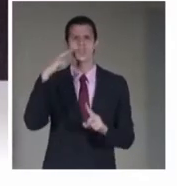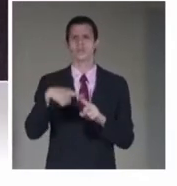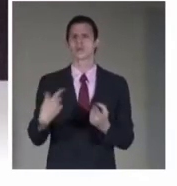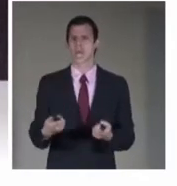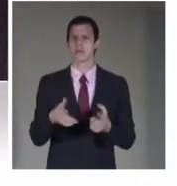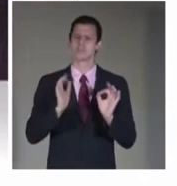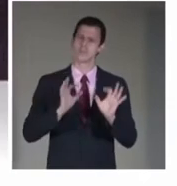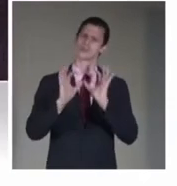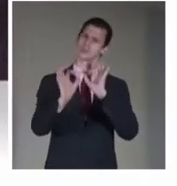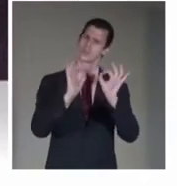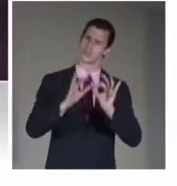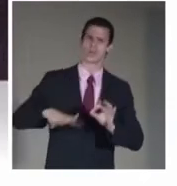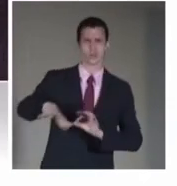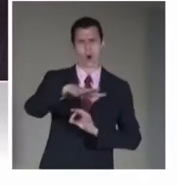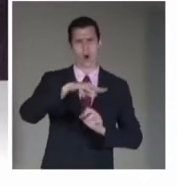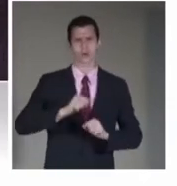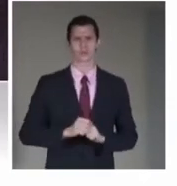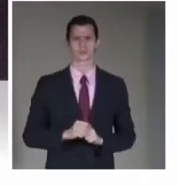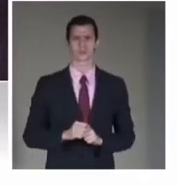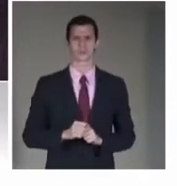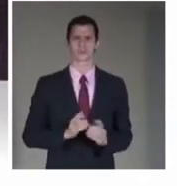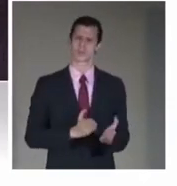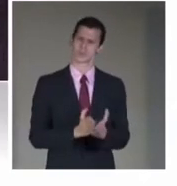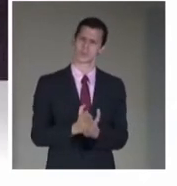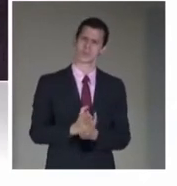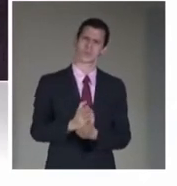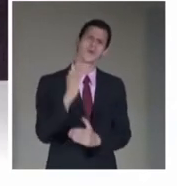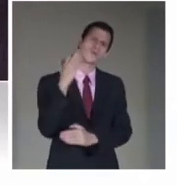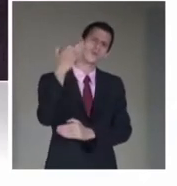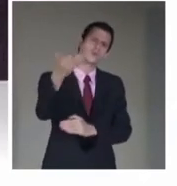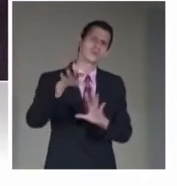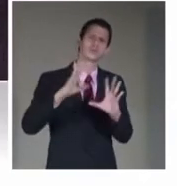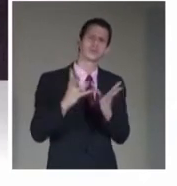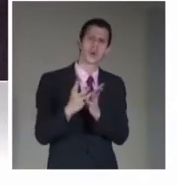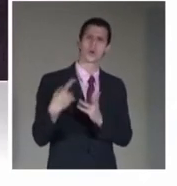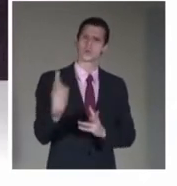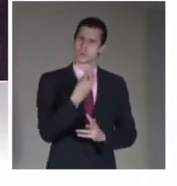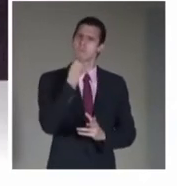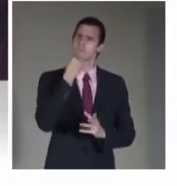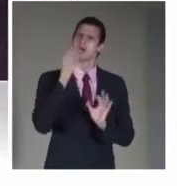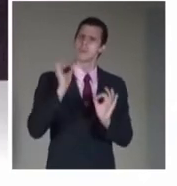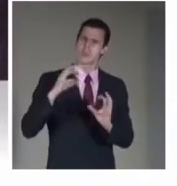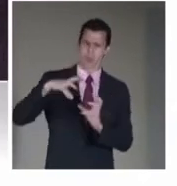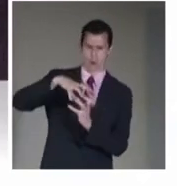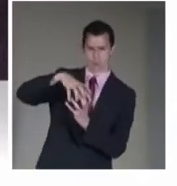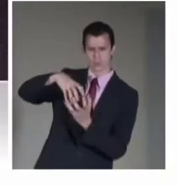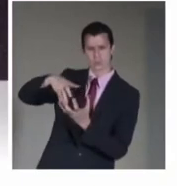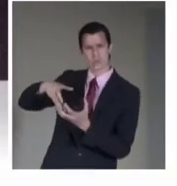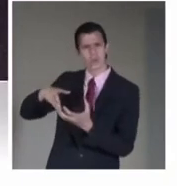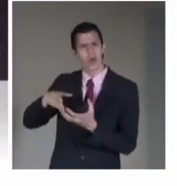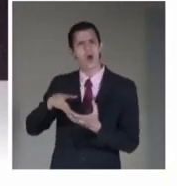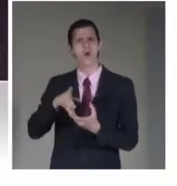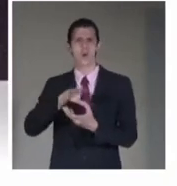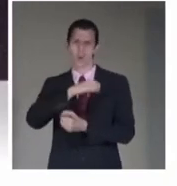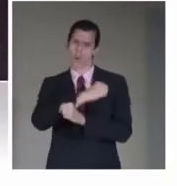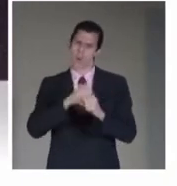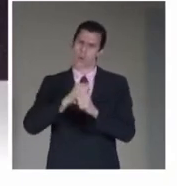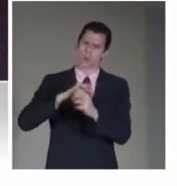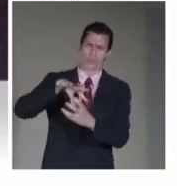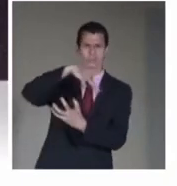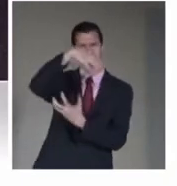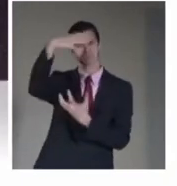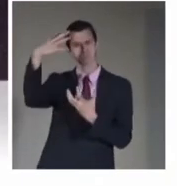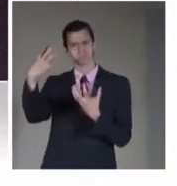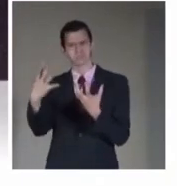la estabilidad y la sostenibilidad a largo plazo de las actividades en el espacio exterior seguridad